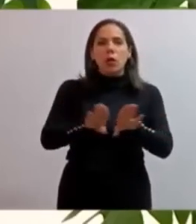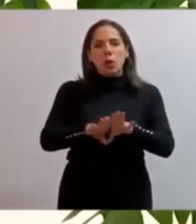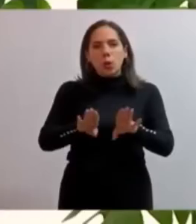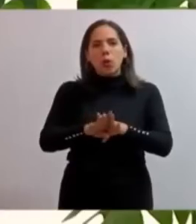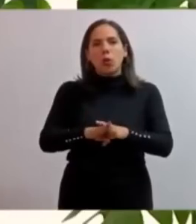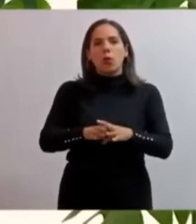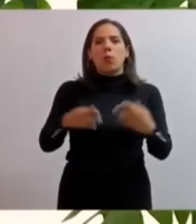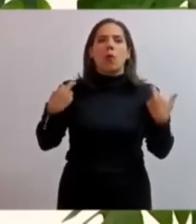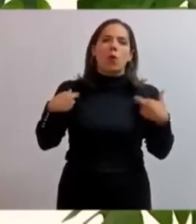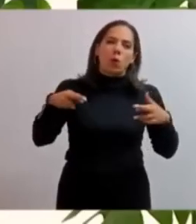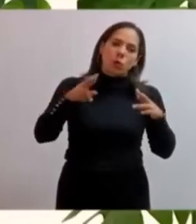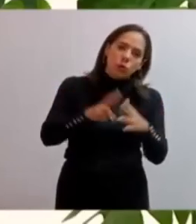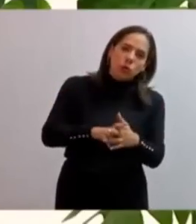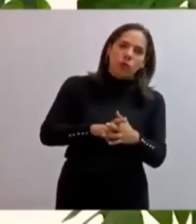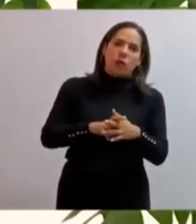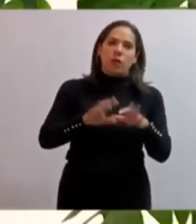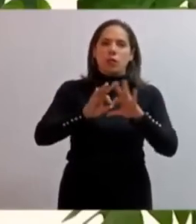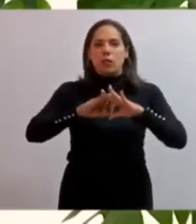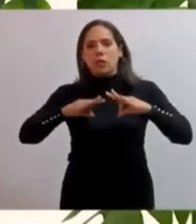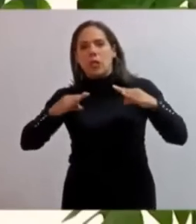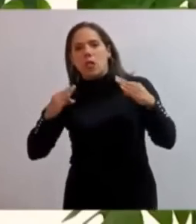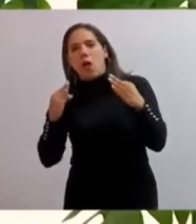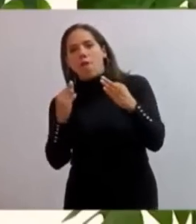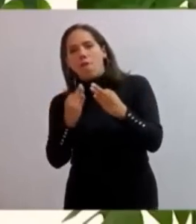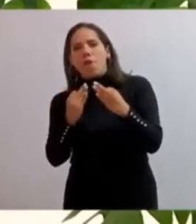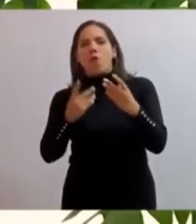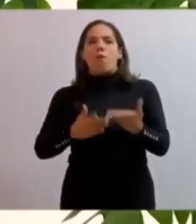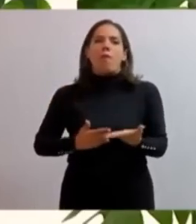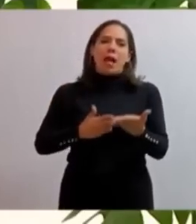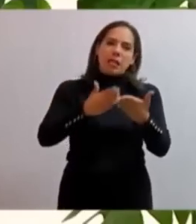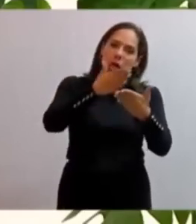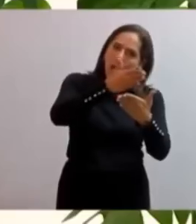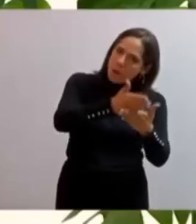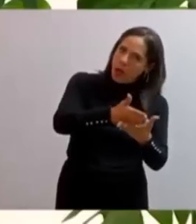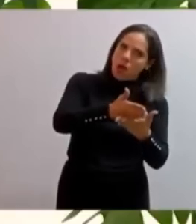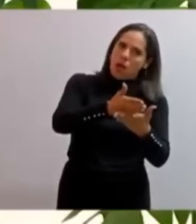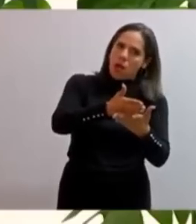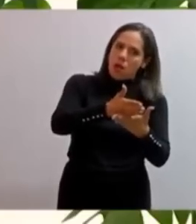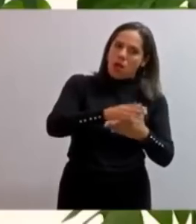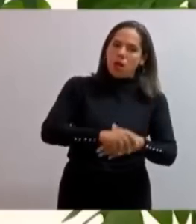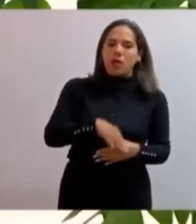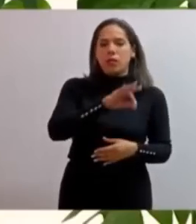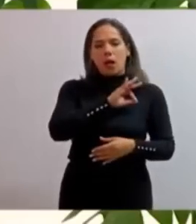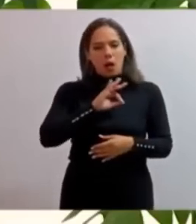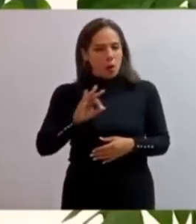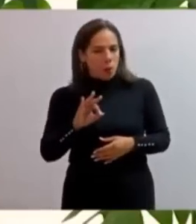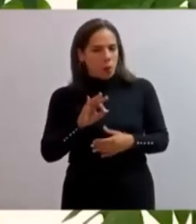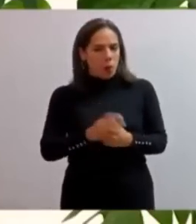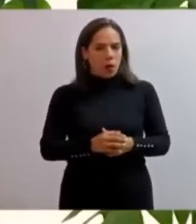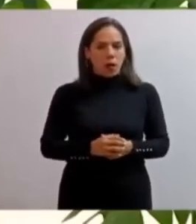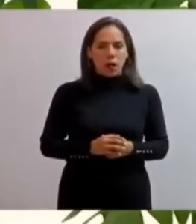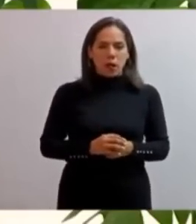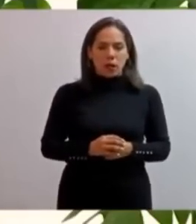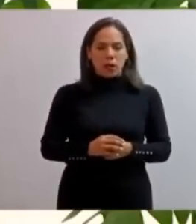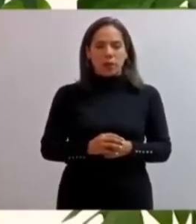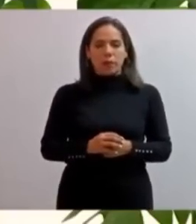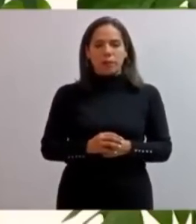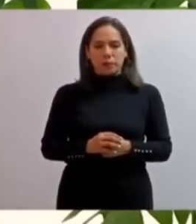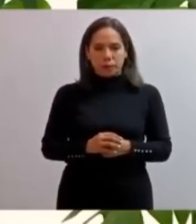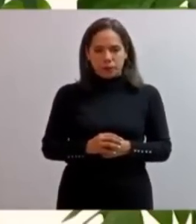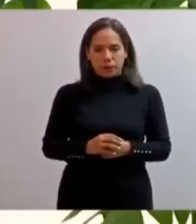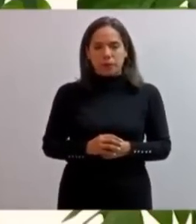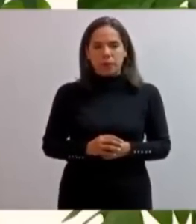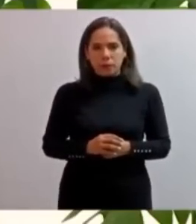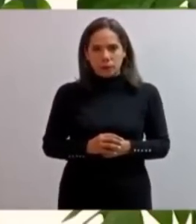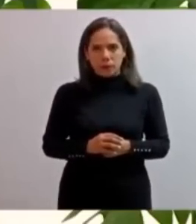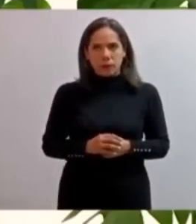cuando el docente, porque todos de algún momento, en algún momento del día, en algún momento de la semana,